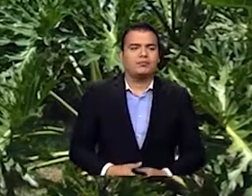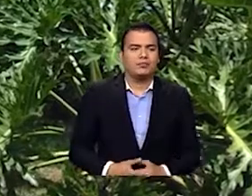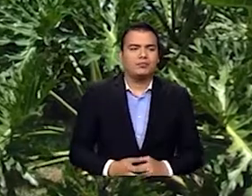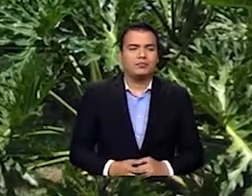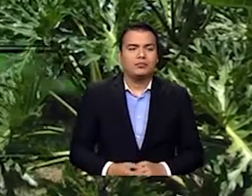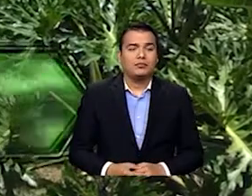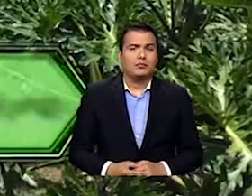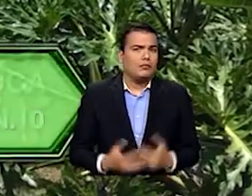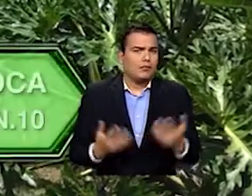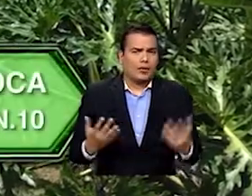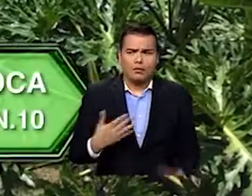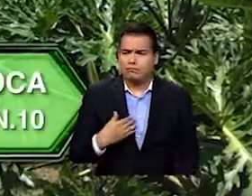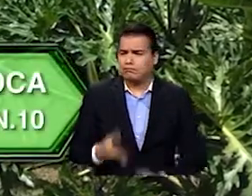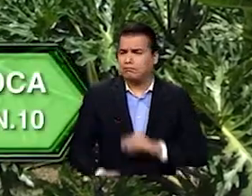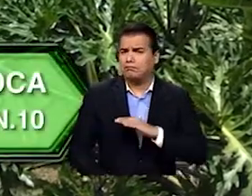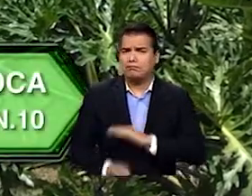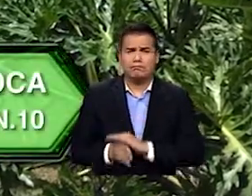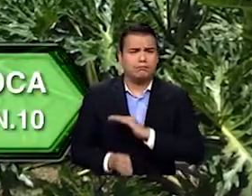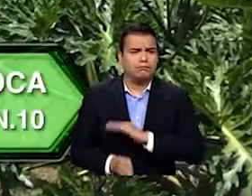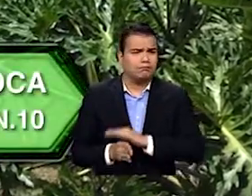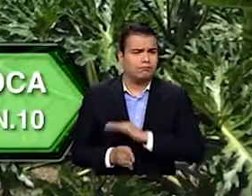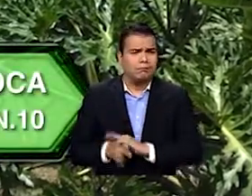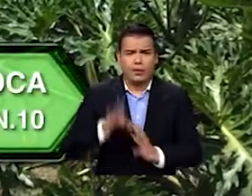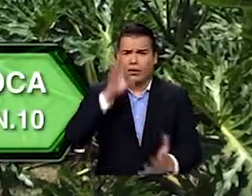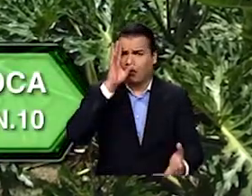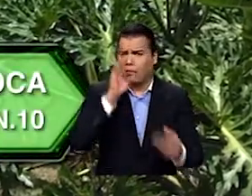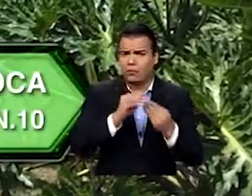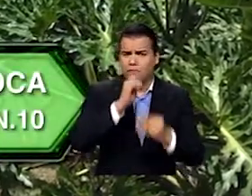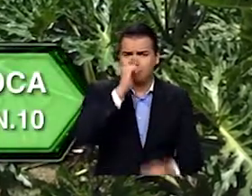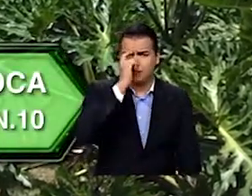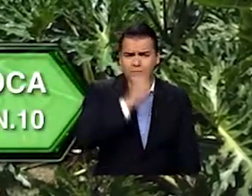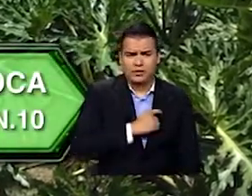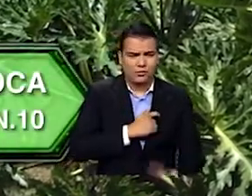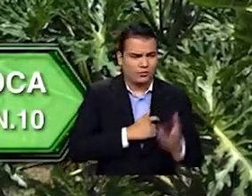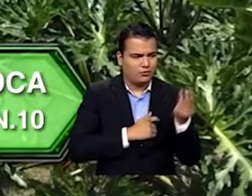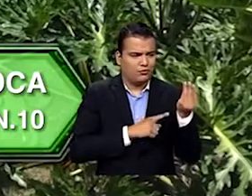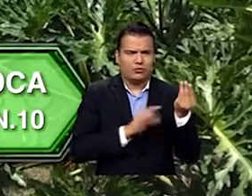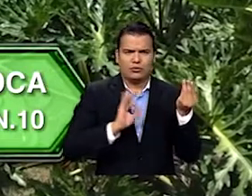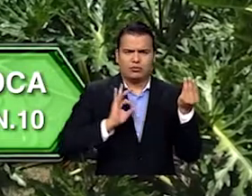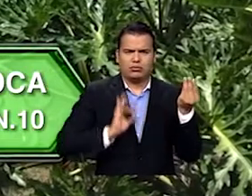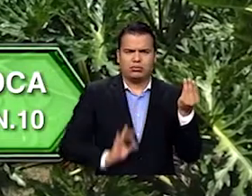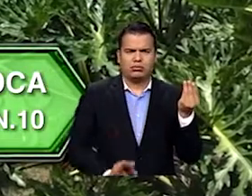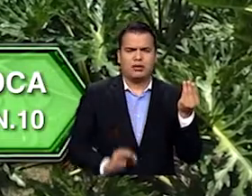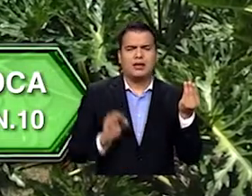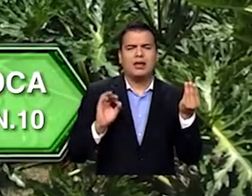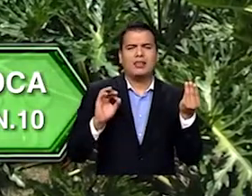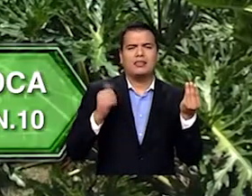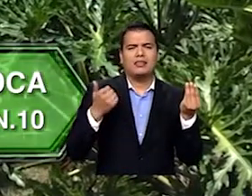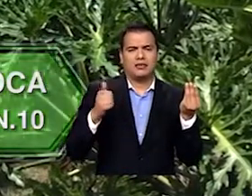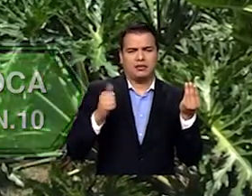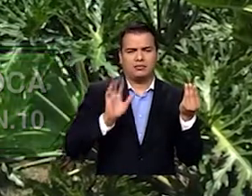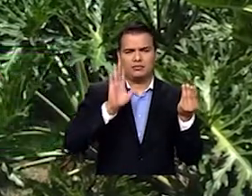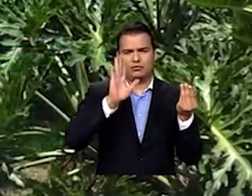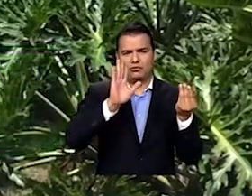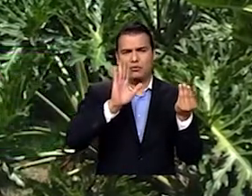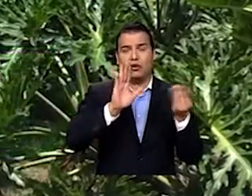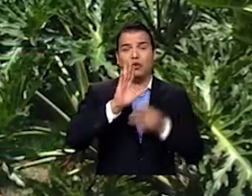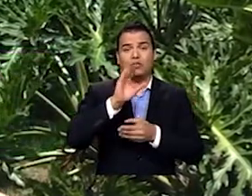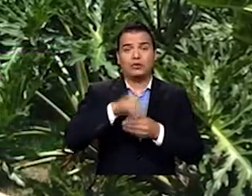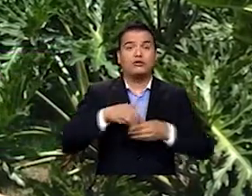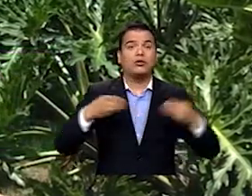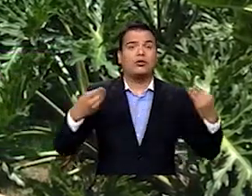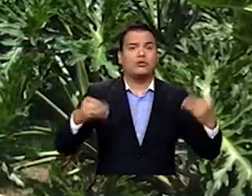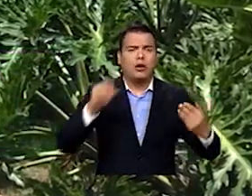es permanente. De aquí en adelante, el Batallón de Alta Montaña número 10 se compromete con la